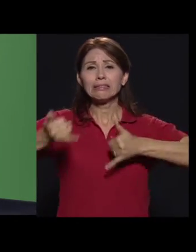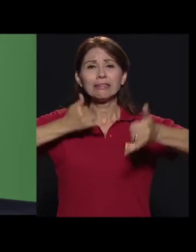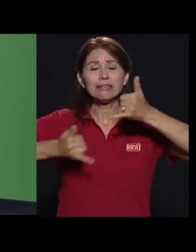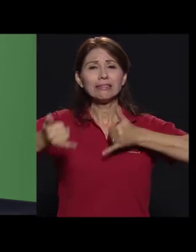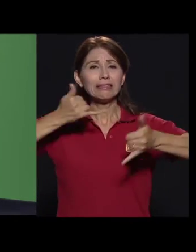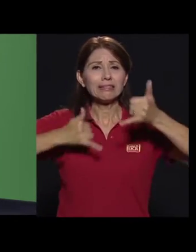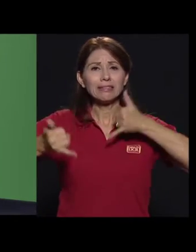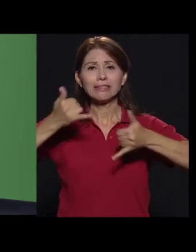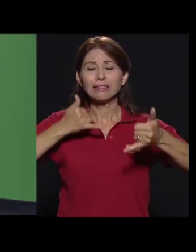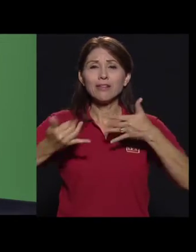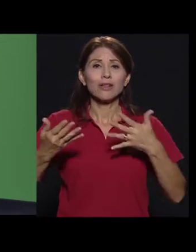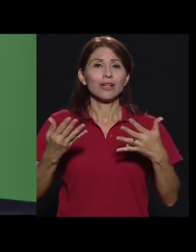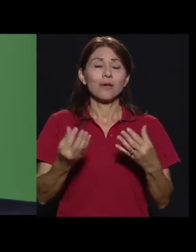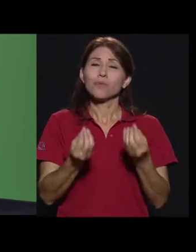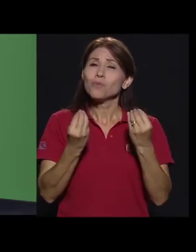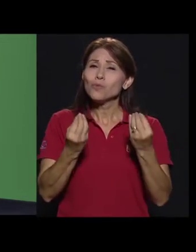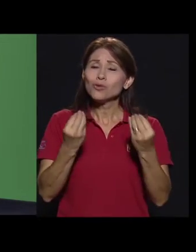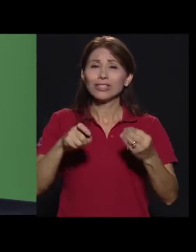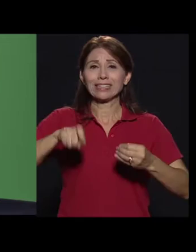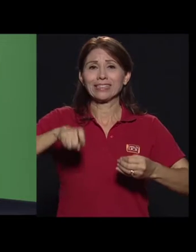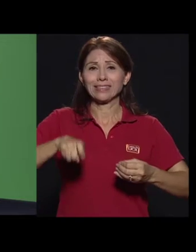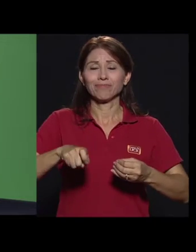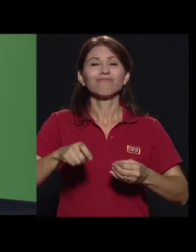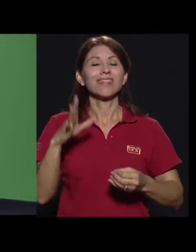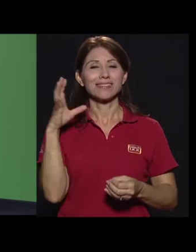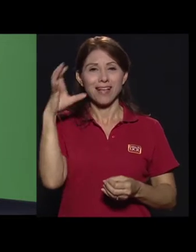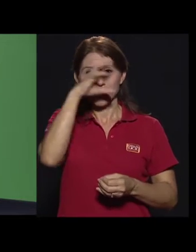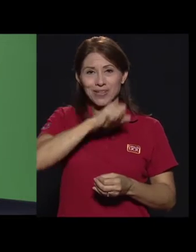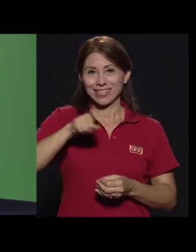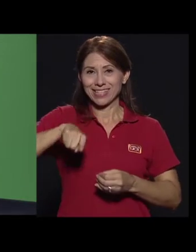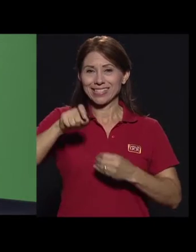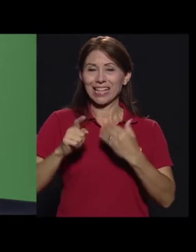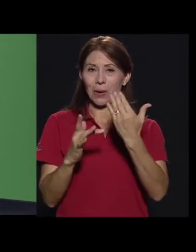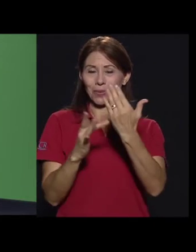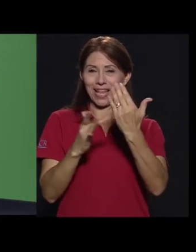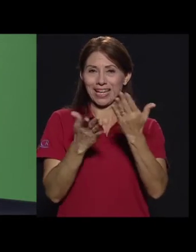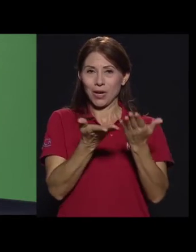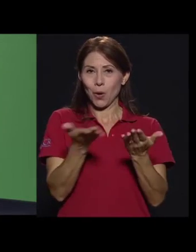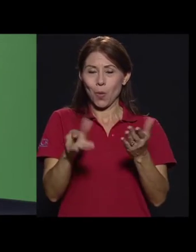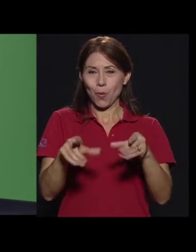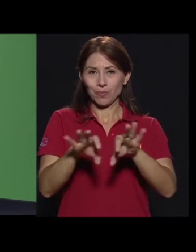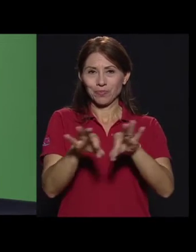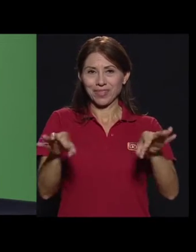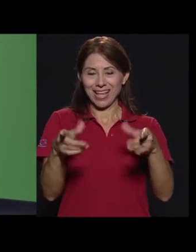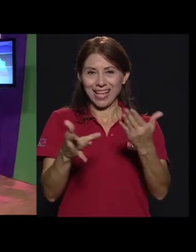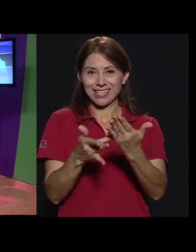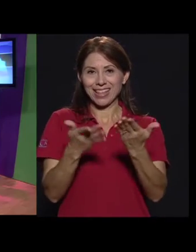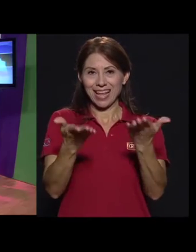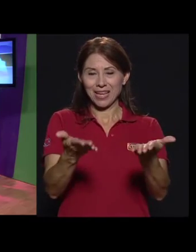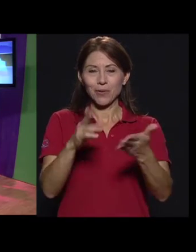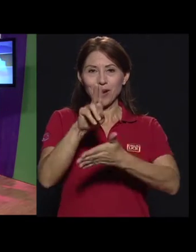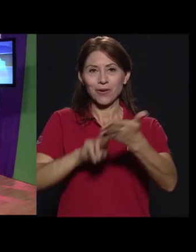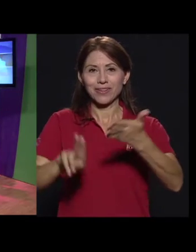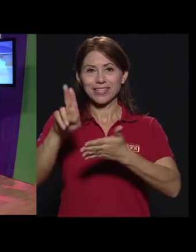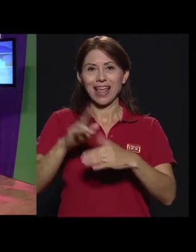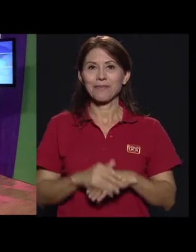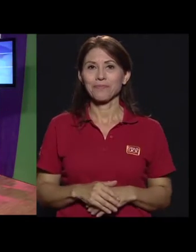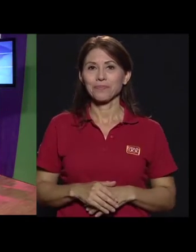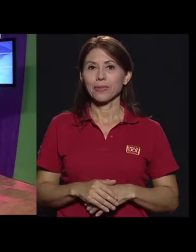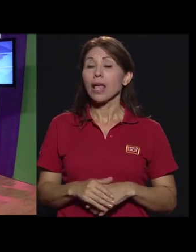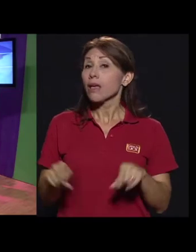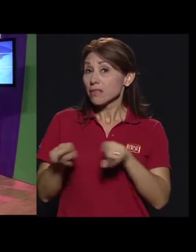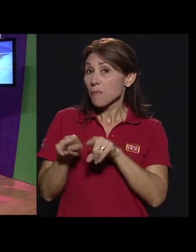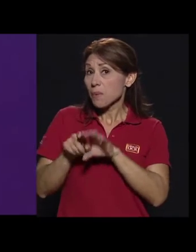entonces son muchos, la necesidad se nota de un técnico como este en la universidad. Doña Maribel, y exactamente, podríamos